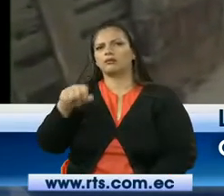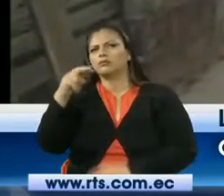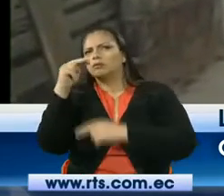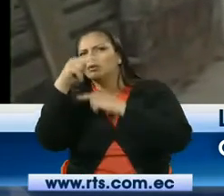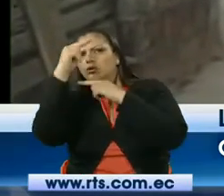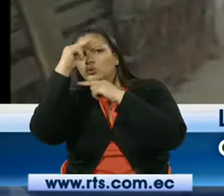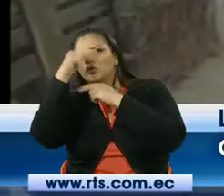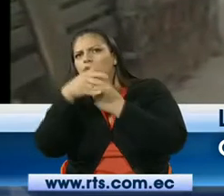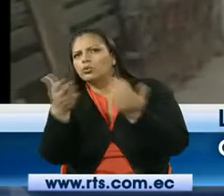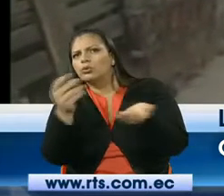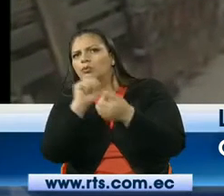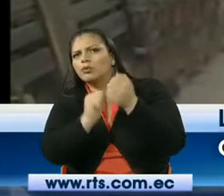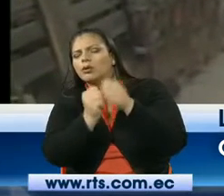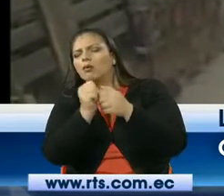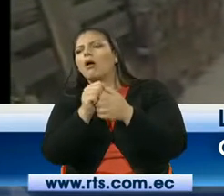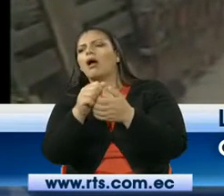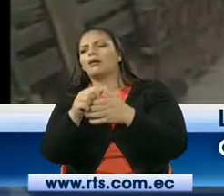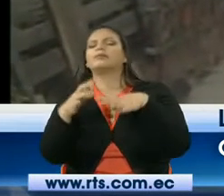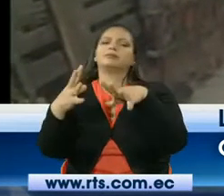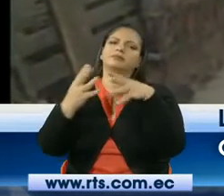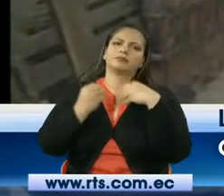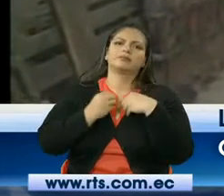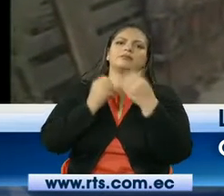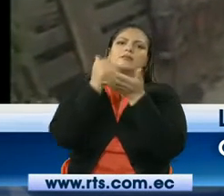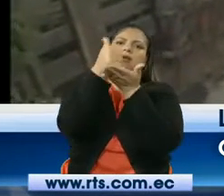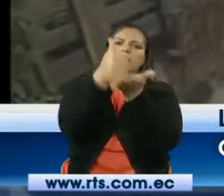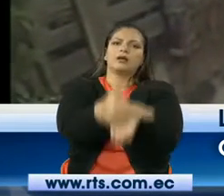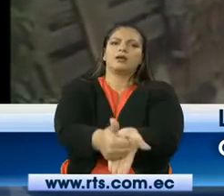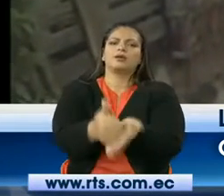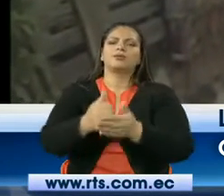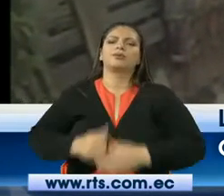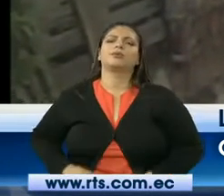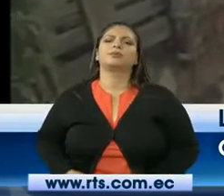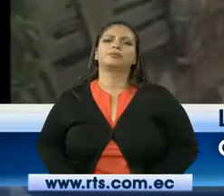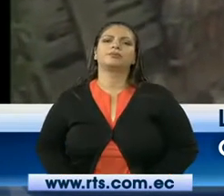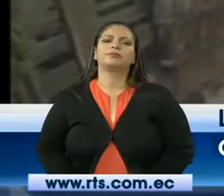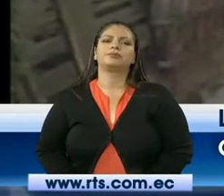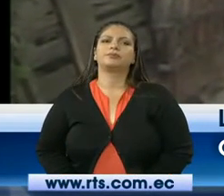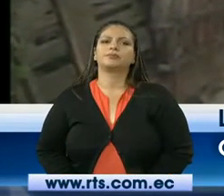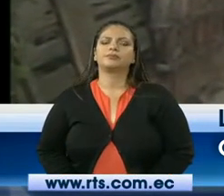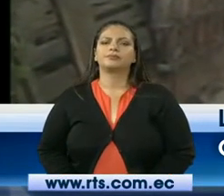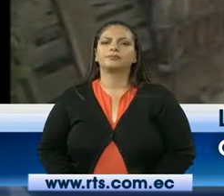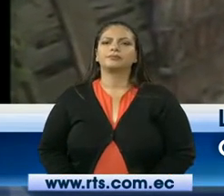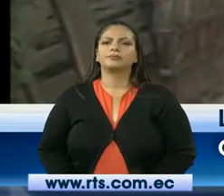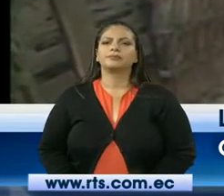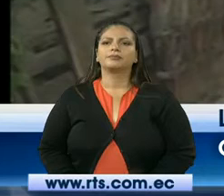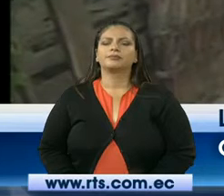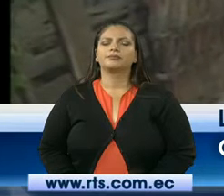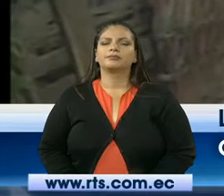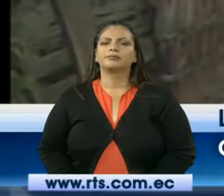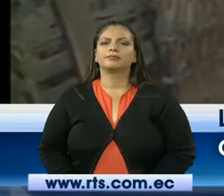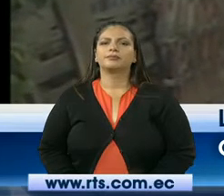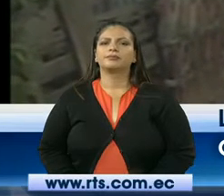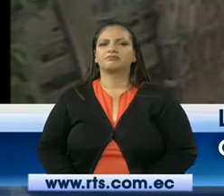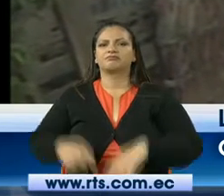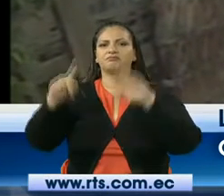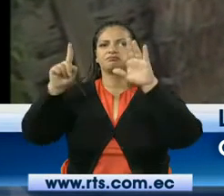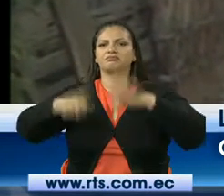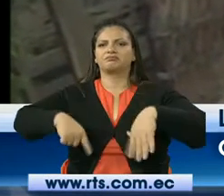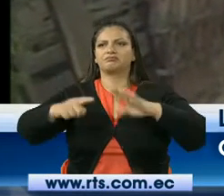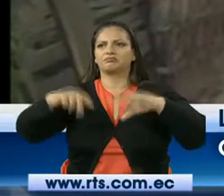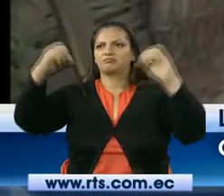más allá para que ustedes conozcan de cerca cuál es el problema que tienen en este sector de la ciudad de Guayaquil. 6 meses